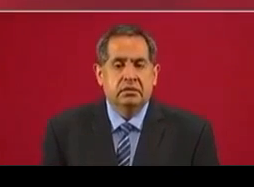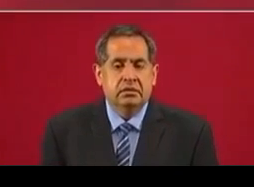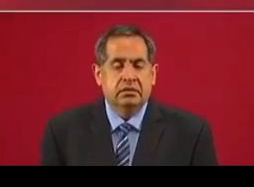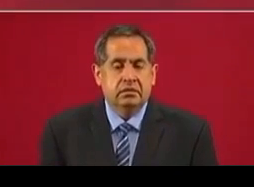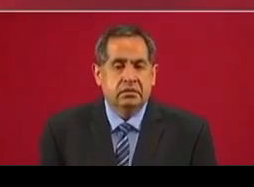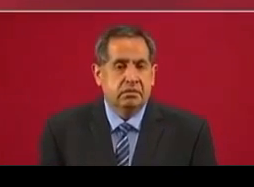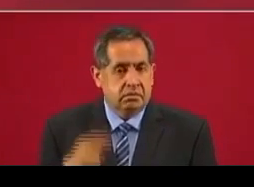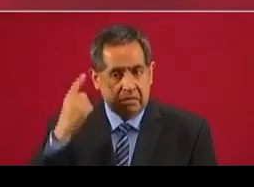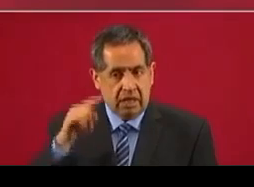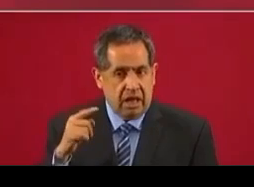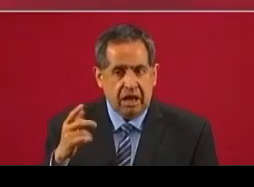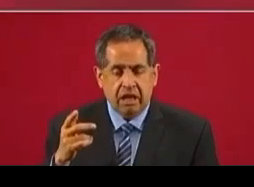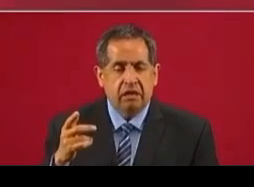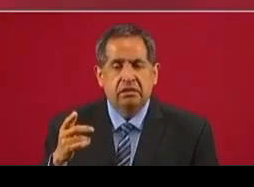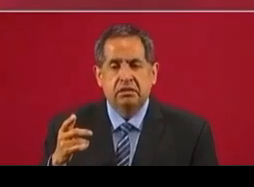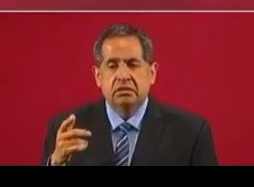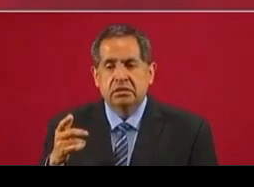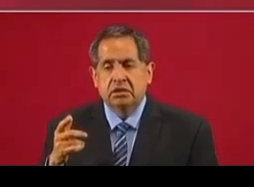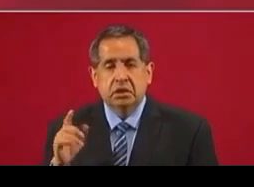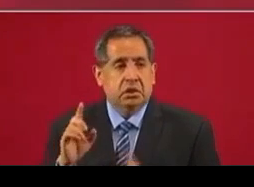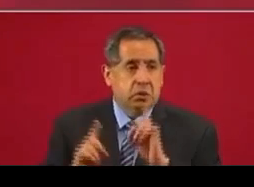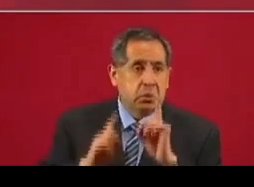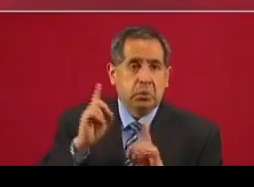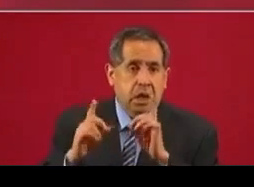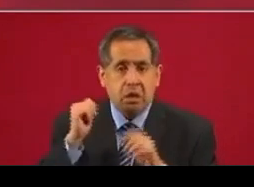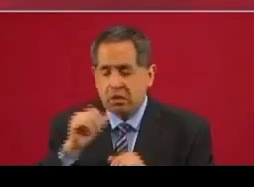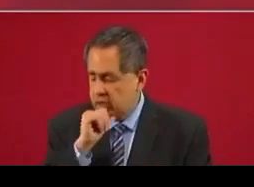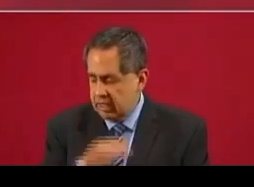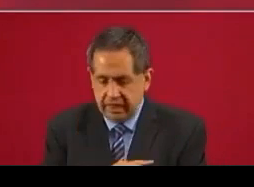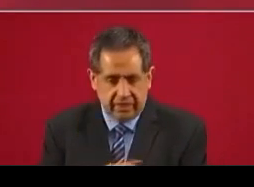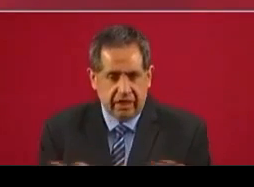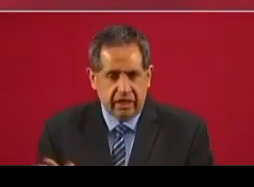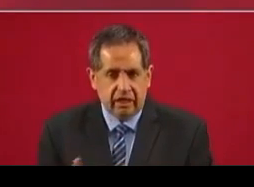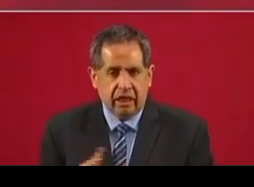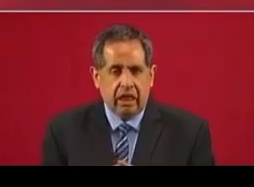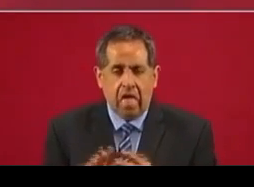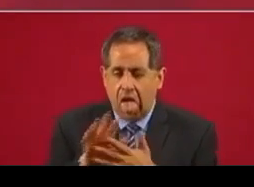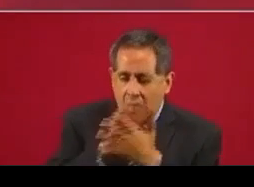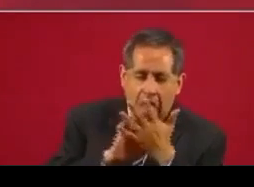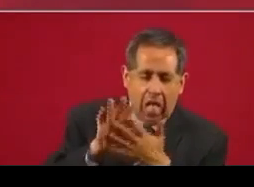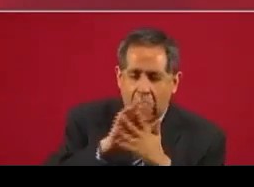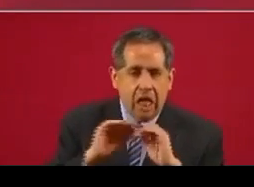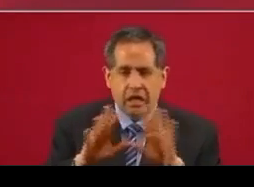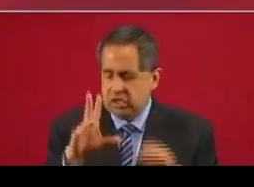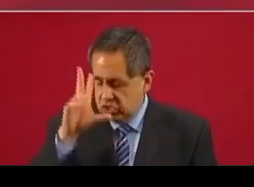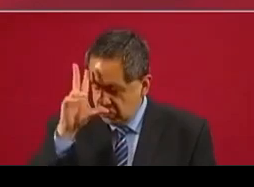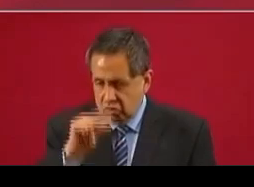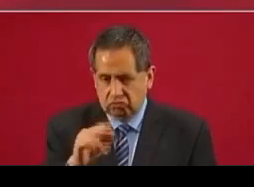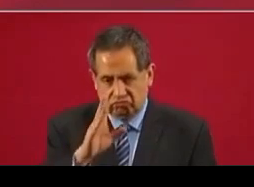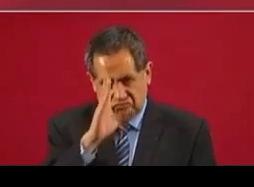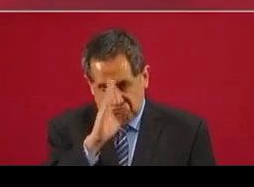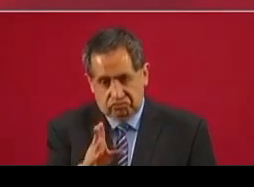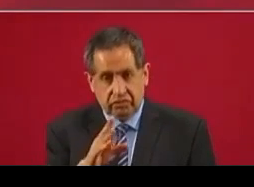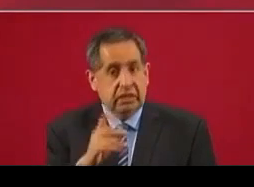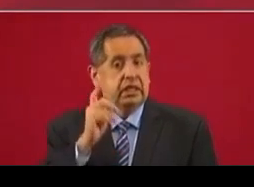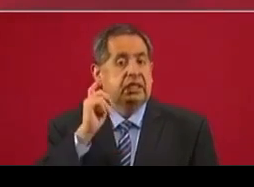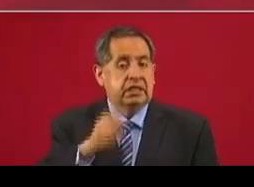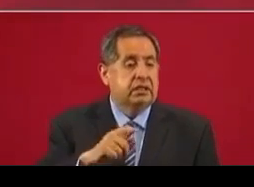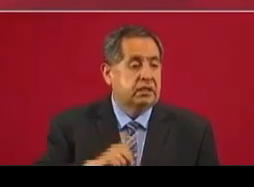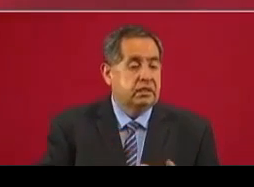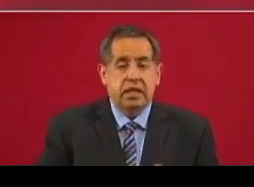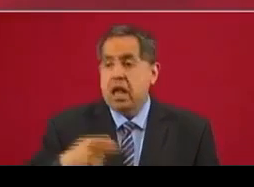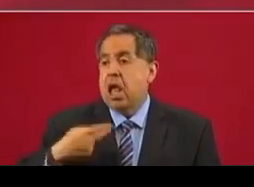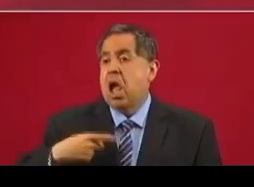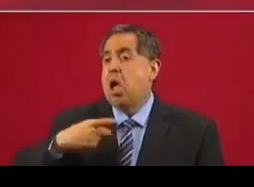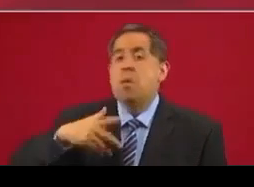queden dudas que no hay ambigüedades en el caso de que la